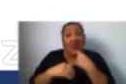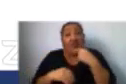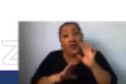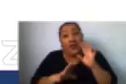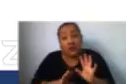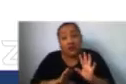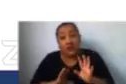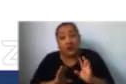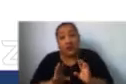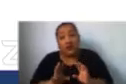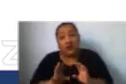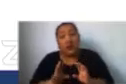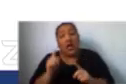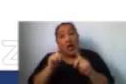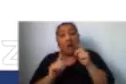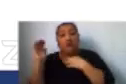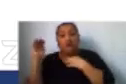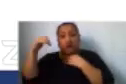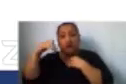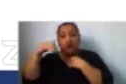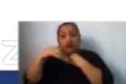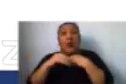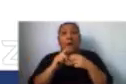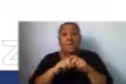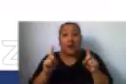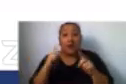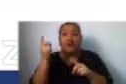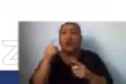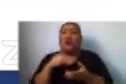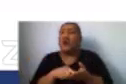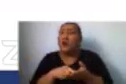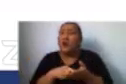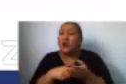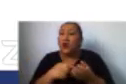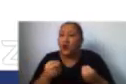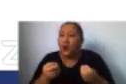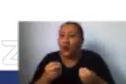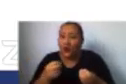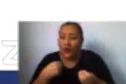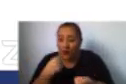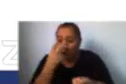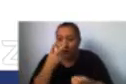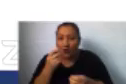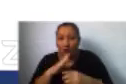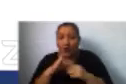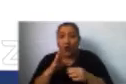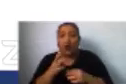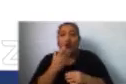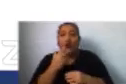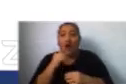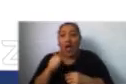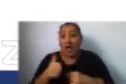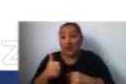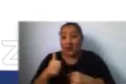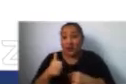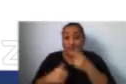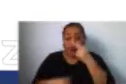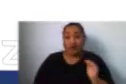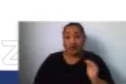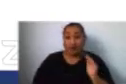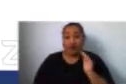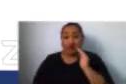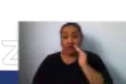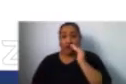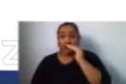vienen descendiendo, pero solamente se da eso en la medida que miremos la línea azul y vemos cómo efectivamente